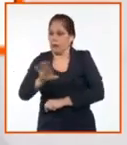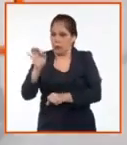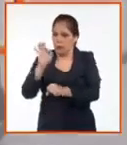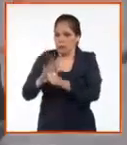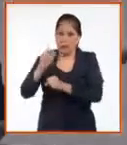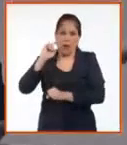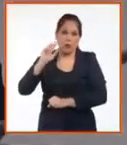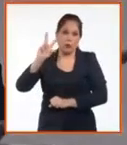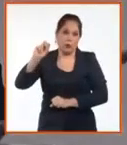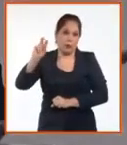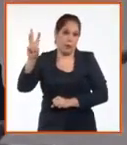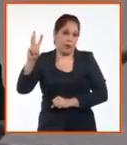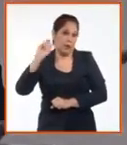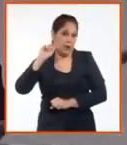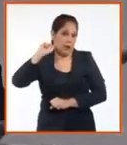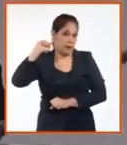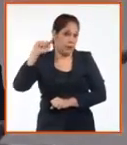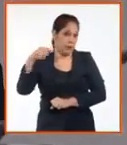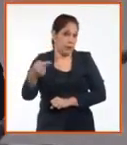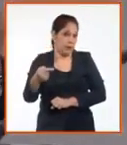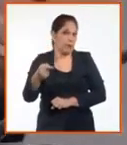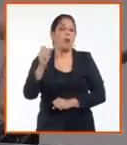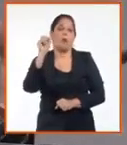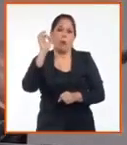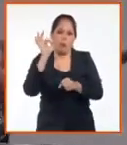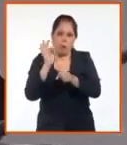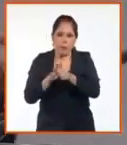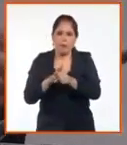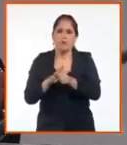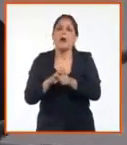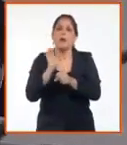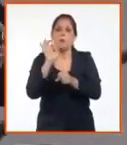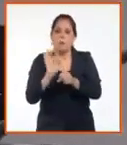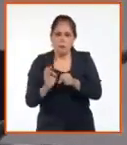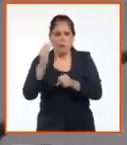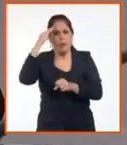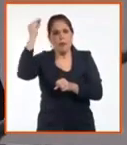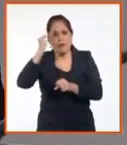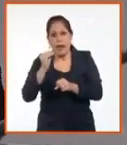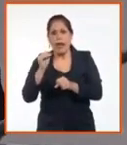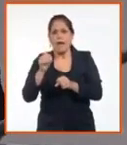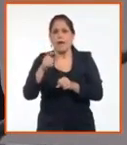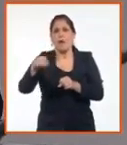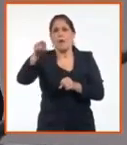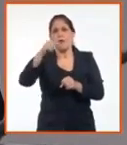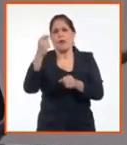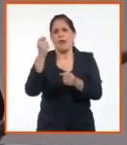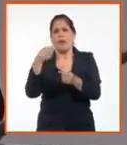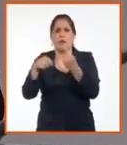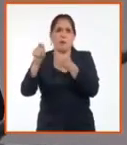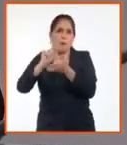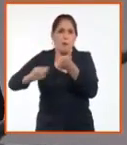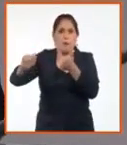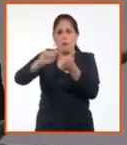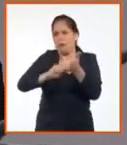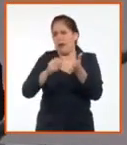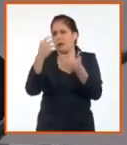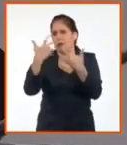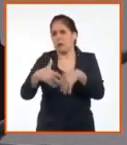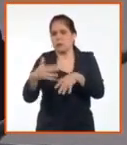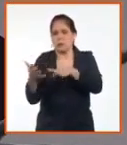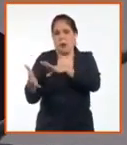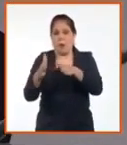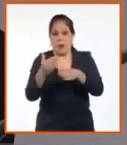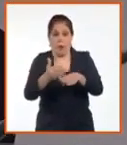2023 se comienza después que hay que se conoce más o menos todo lo que se está planificado producir y